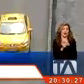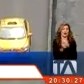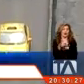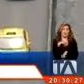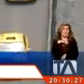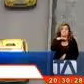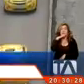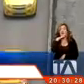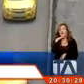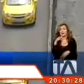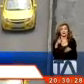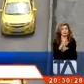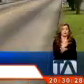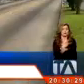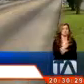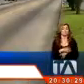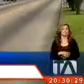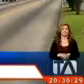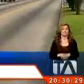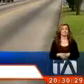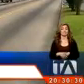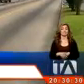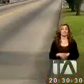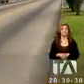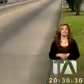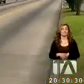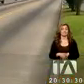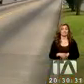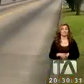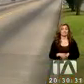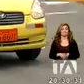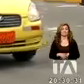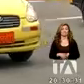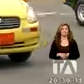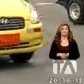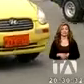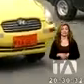sido solicitado por la ciudadanía. En Quito, Paul Coello, 24 horas.